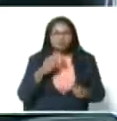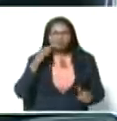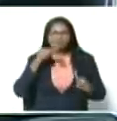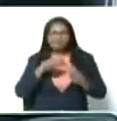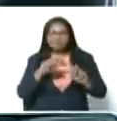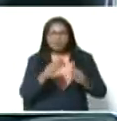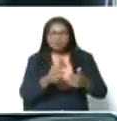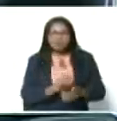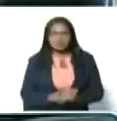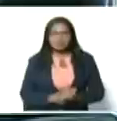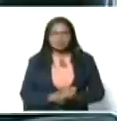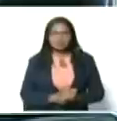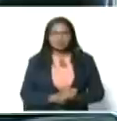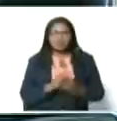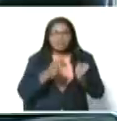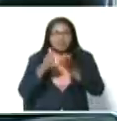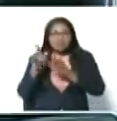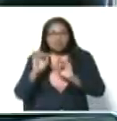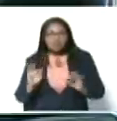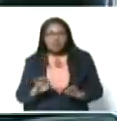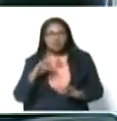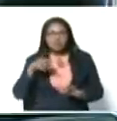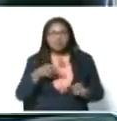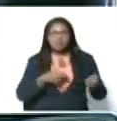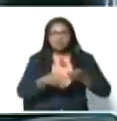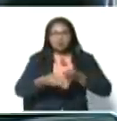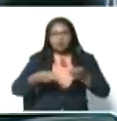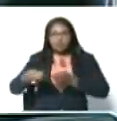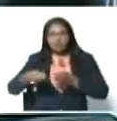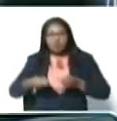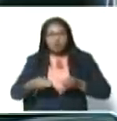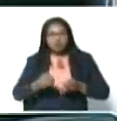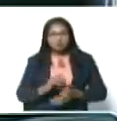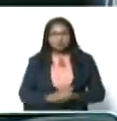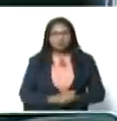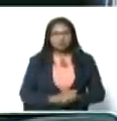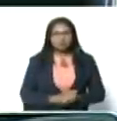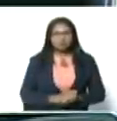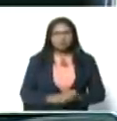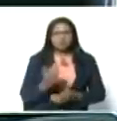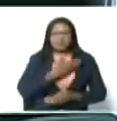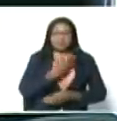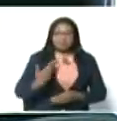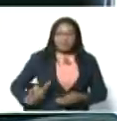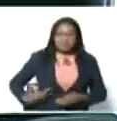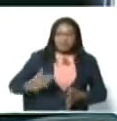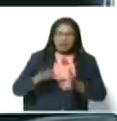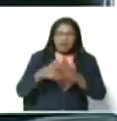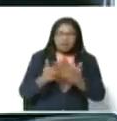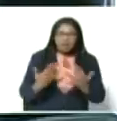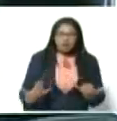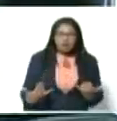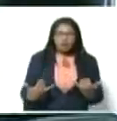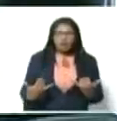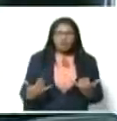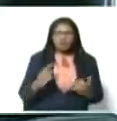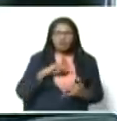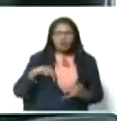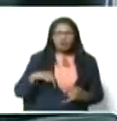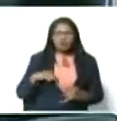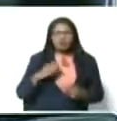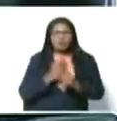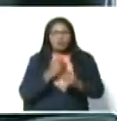Pero aparte de eso, los sistemas de automatismo, los sistemas de control, estamos, presidente, se lo digo, aquí de cara a nuestros hermanos